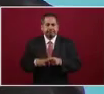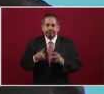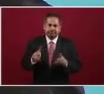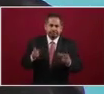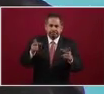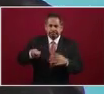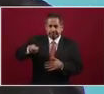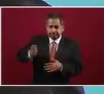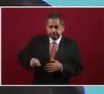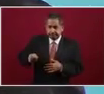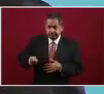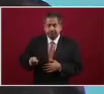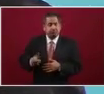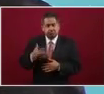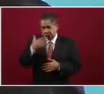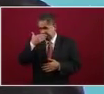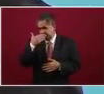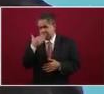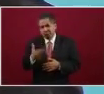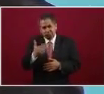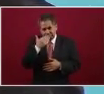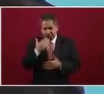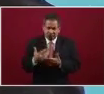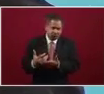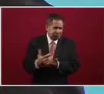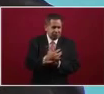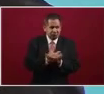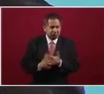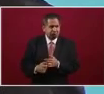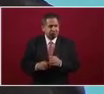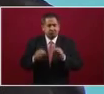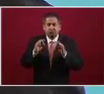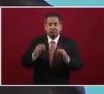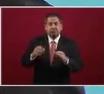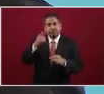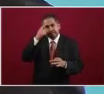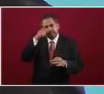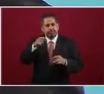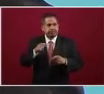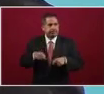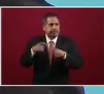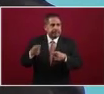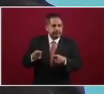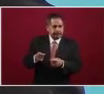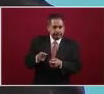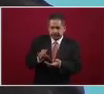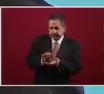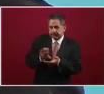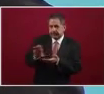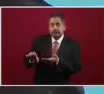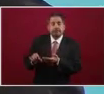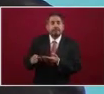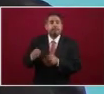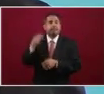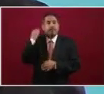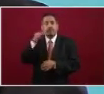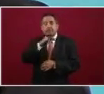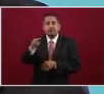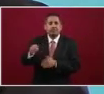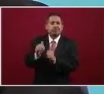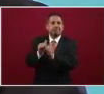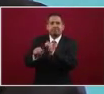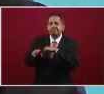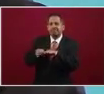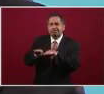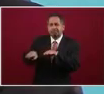que de nuestra perspectiva dejó muy buenos resultados, dejó recursos para rehabilitar estos caminos en Michoacán.